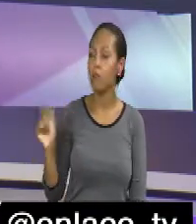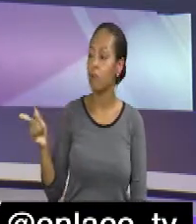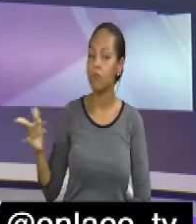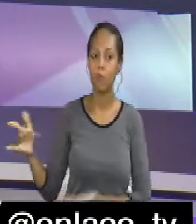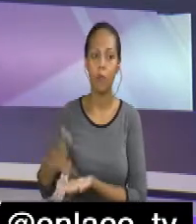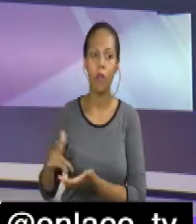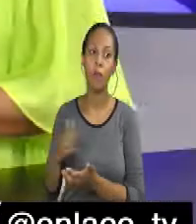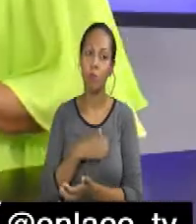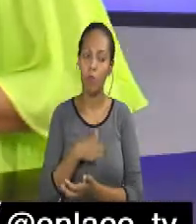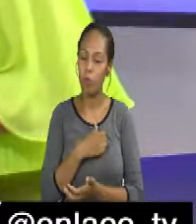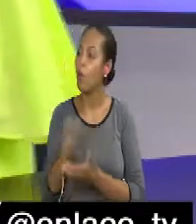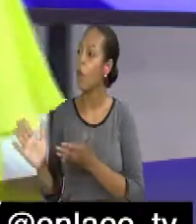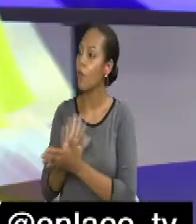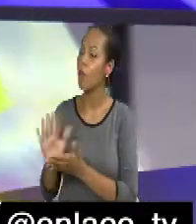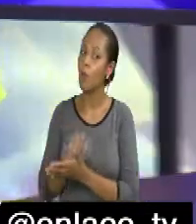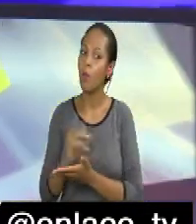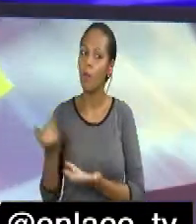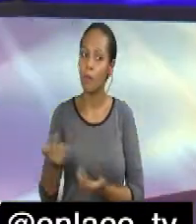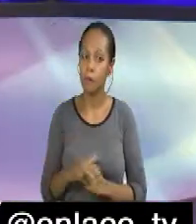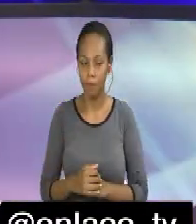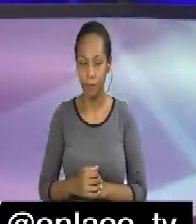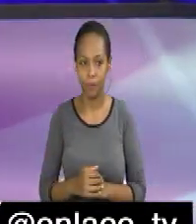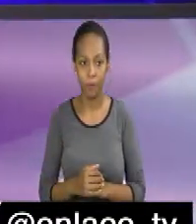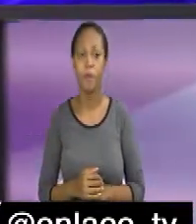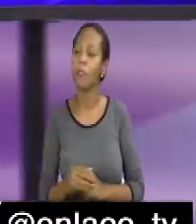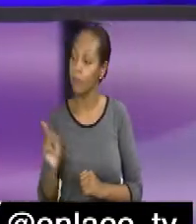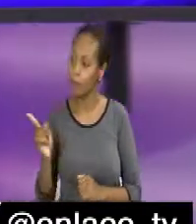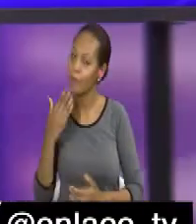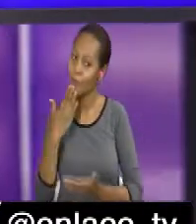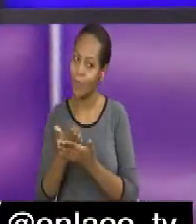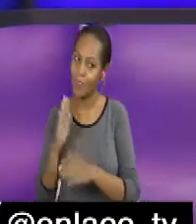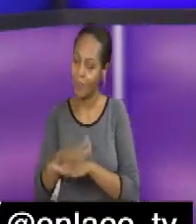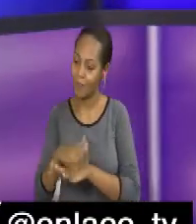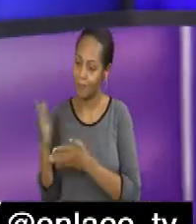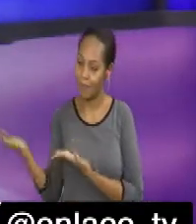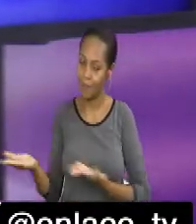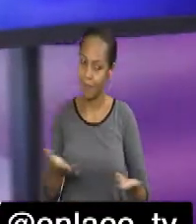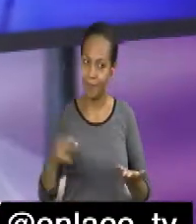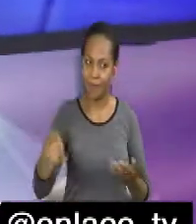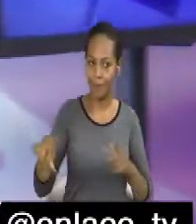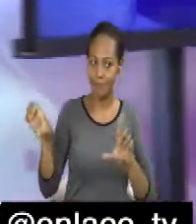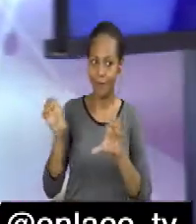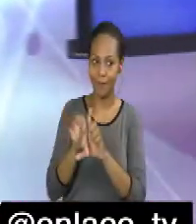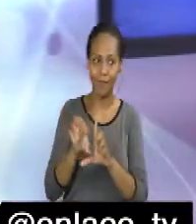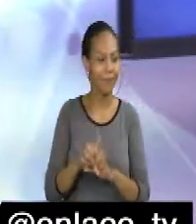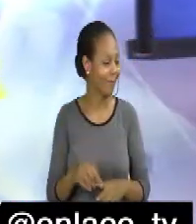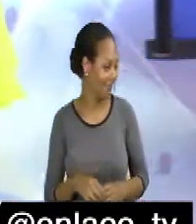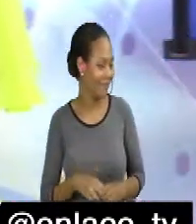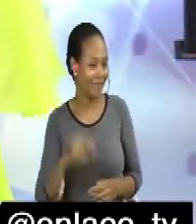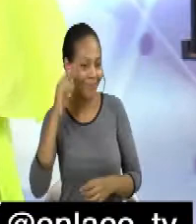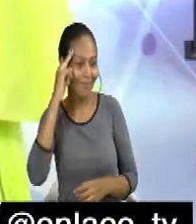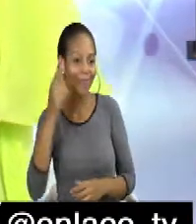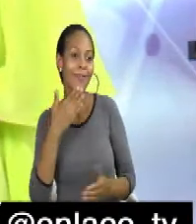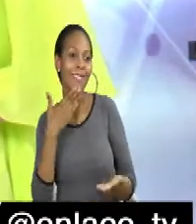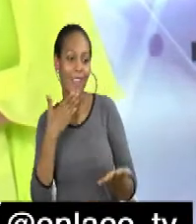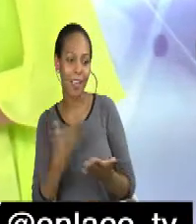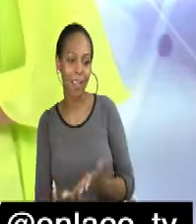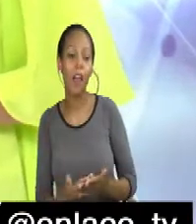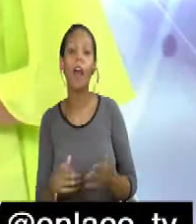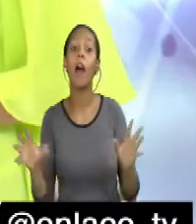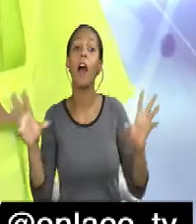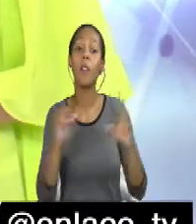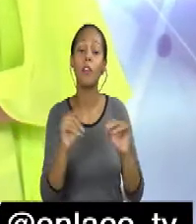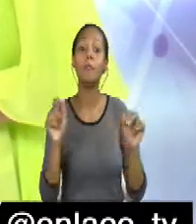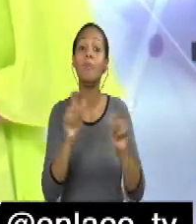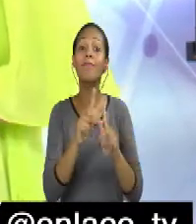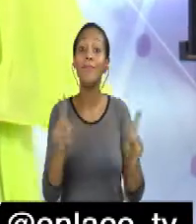en la Sala de Juntas de la Alcaldía. Doctora Mayerly, muy buenas tardes, bienvenida a Enlace Noticias. Hola, muchas gracias y pues un saludo para todas las personas